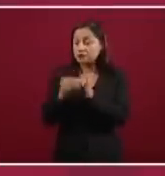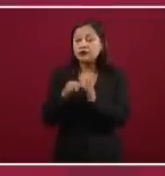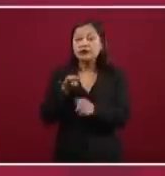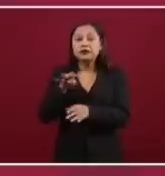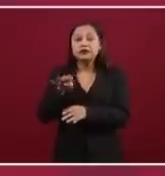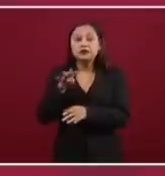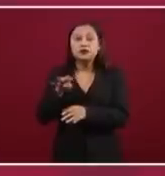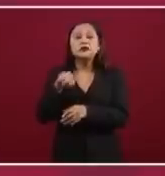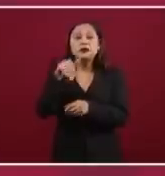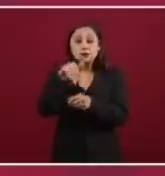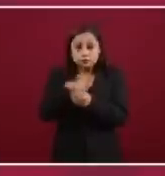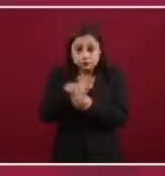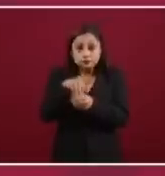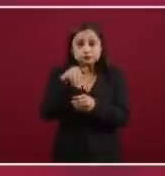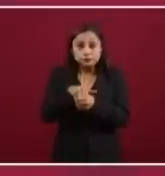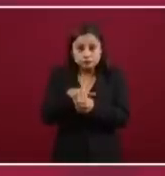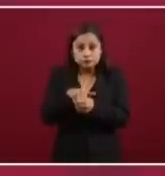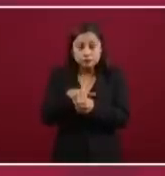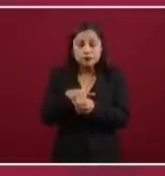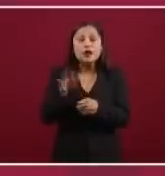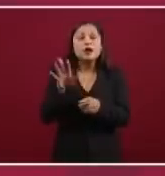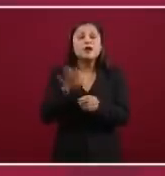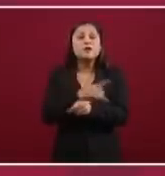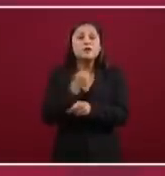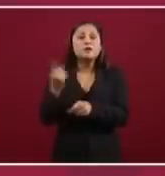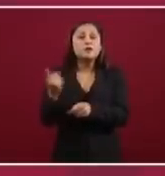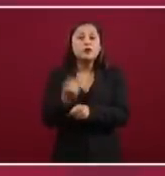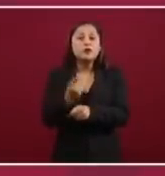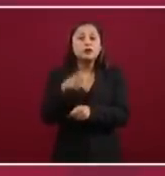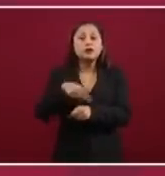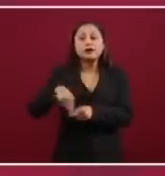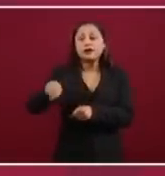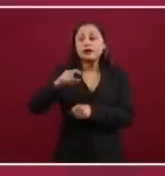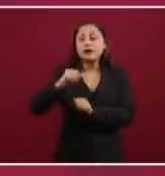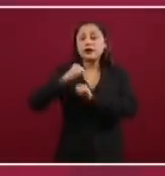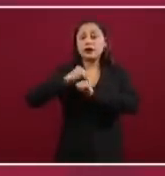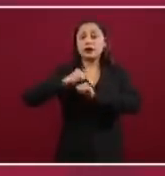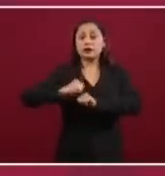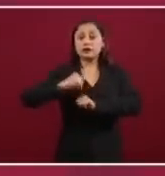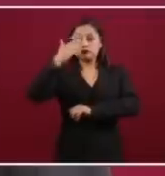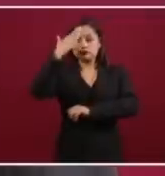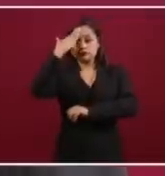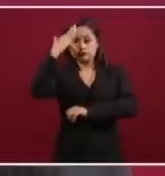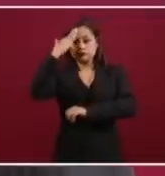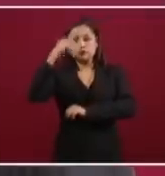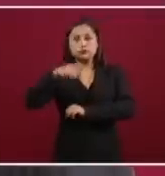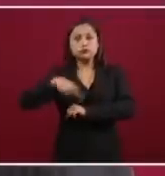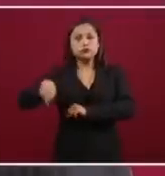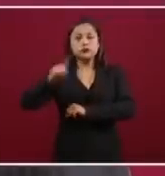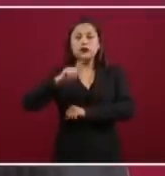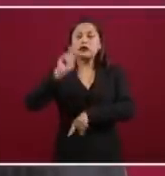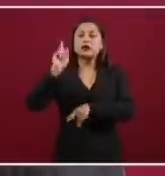porque no hay atención médica privada para los altos funcionarios públicos,